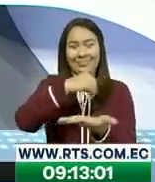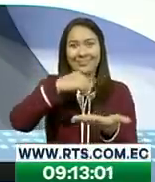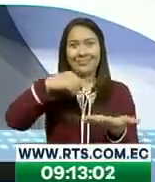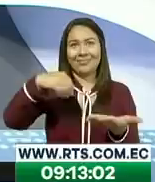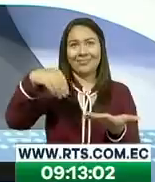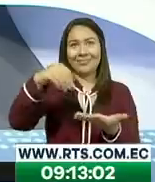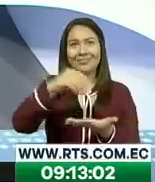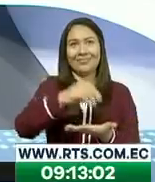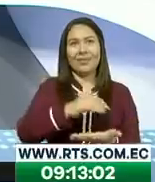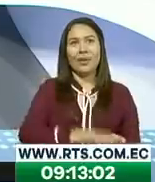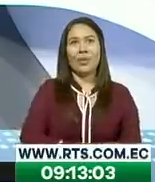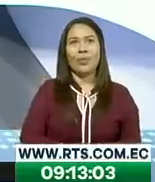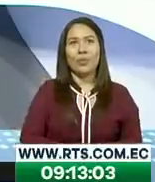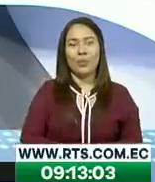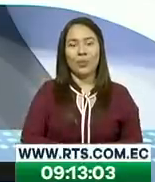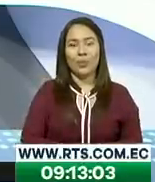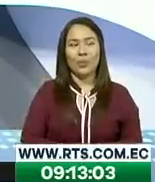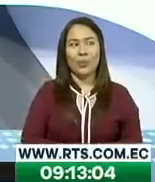¿Qué es eso?